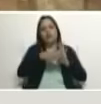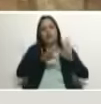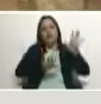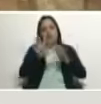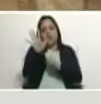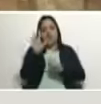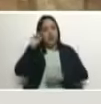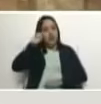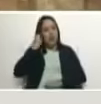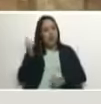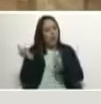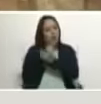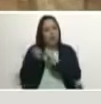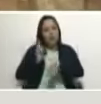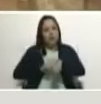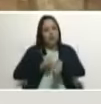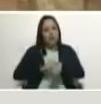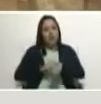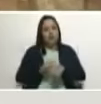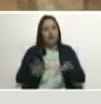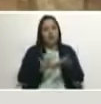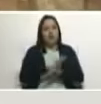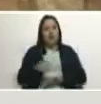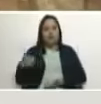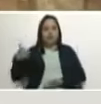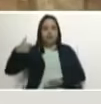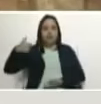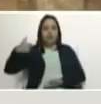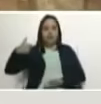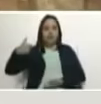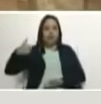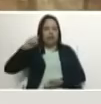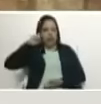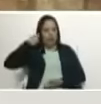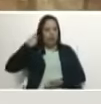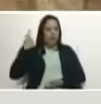recordábamos recientemente, con la manita, ¿te acuerdas?